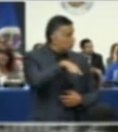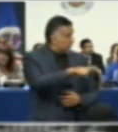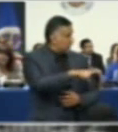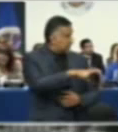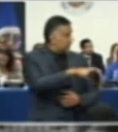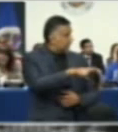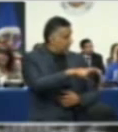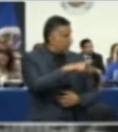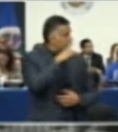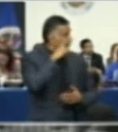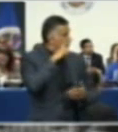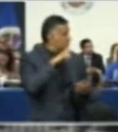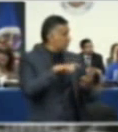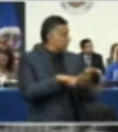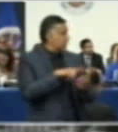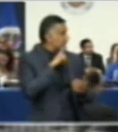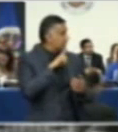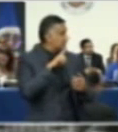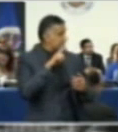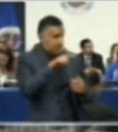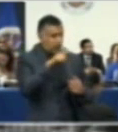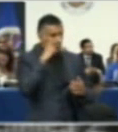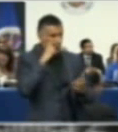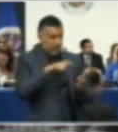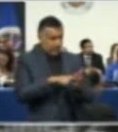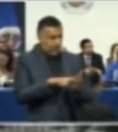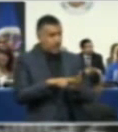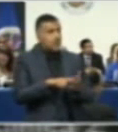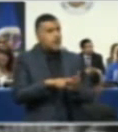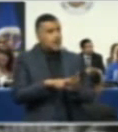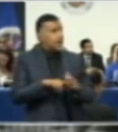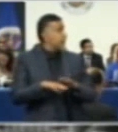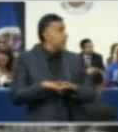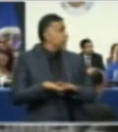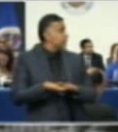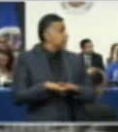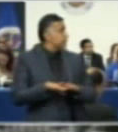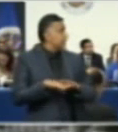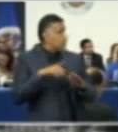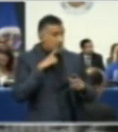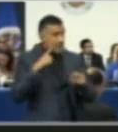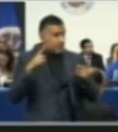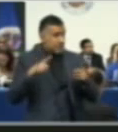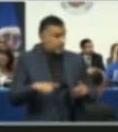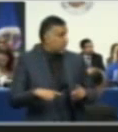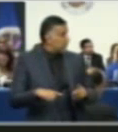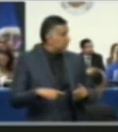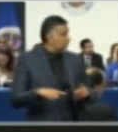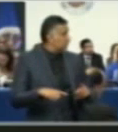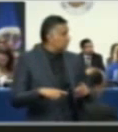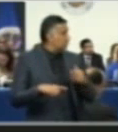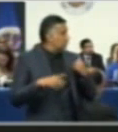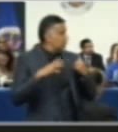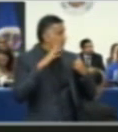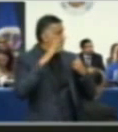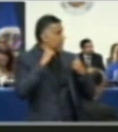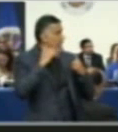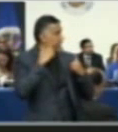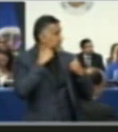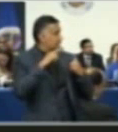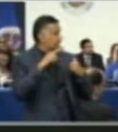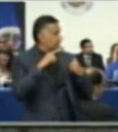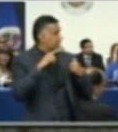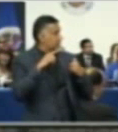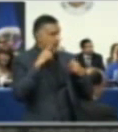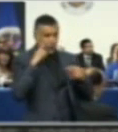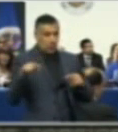se dan cuenta, prácticamente están diciendo que se dan cuenta que no se le, que esta persona no va a poder... No se puede hacer valer por sí misma. No se puede hacer valer por sí